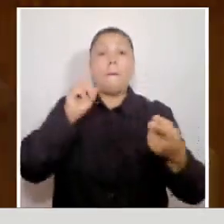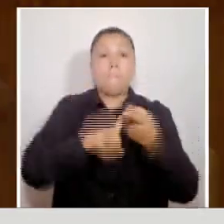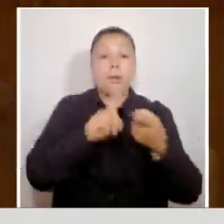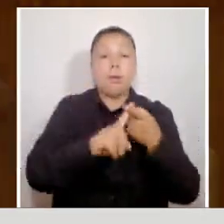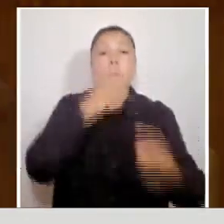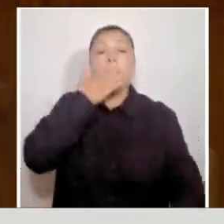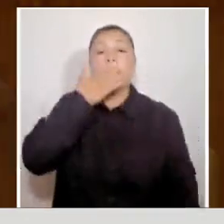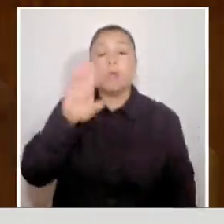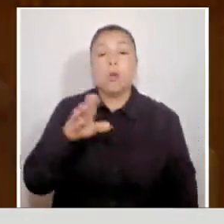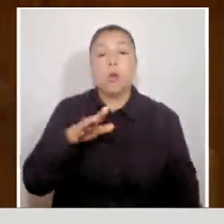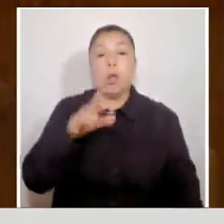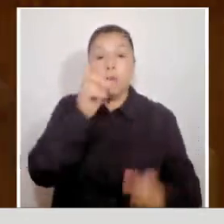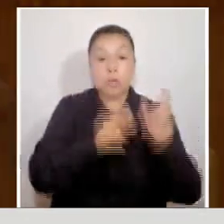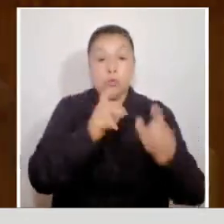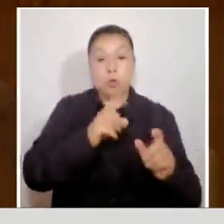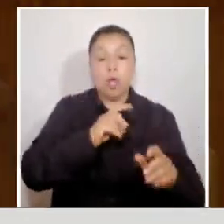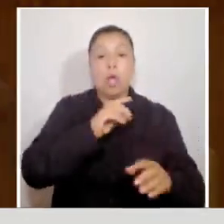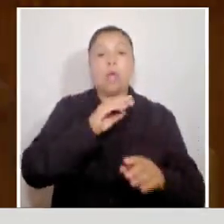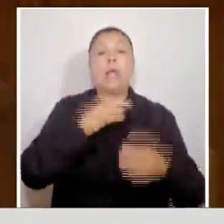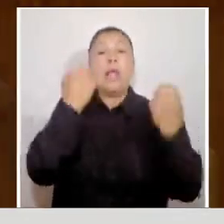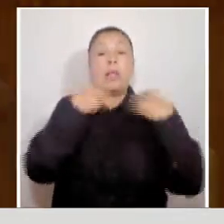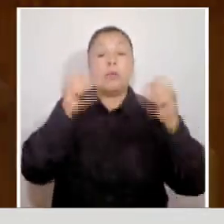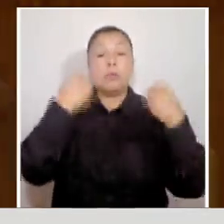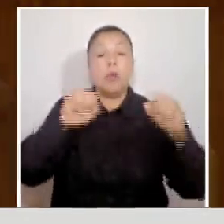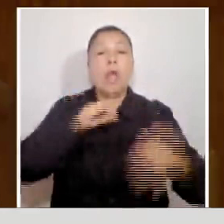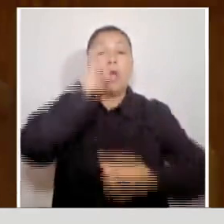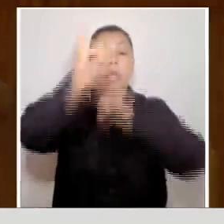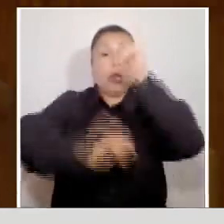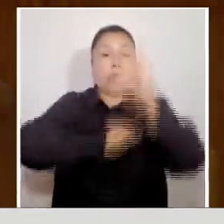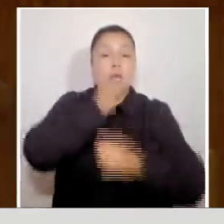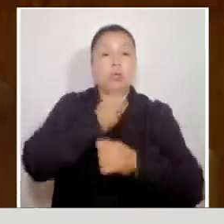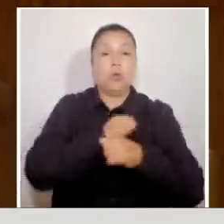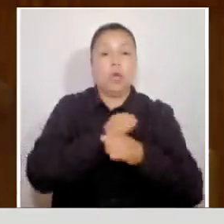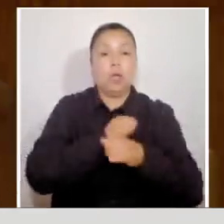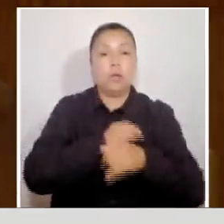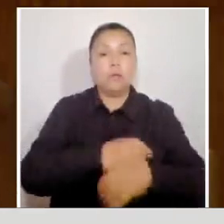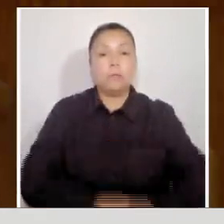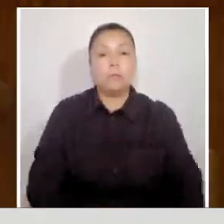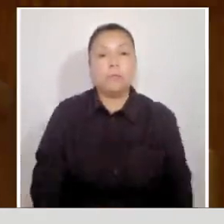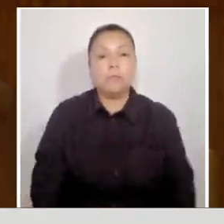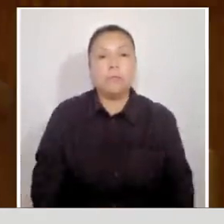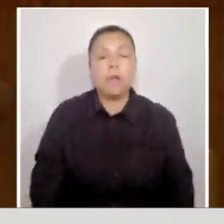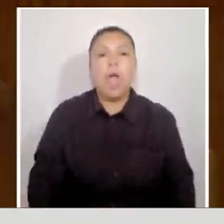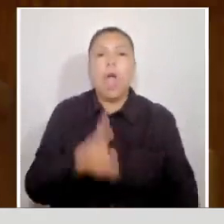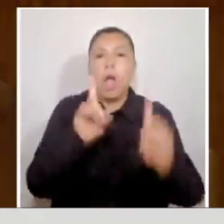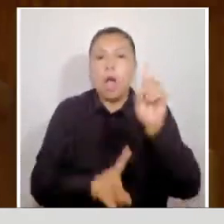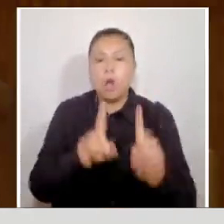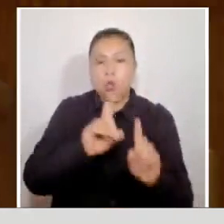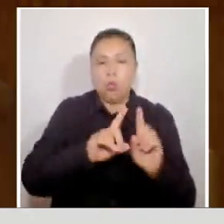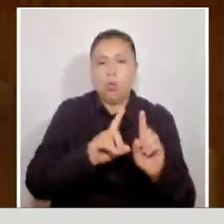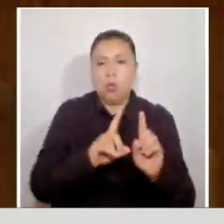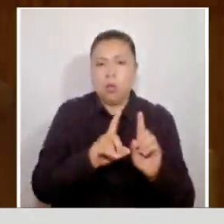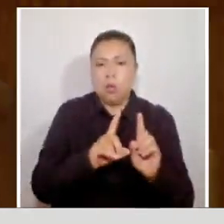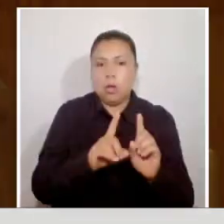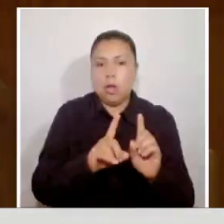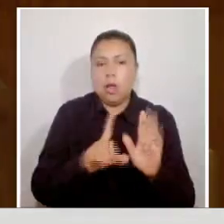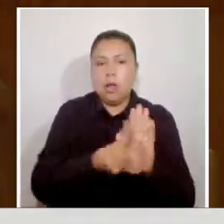exponentes en eventos deportivos internacionales algunas modificaciones de la ley